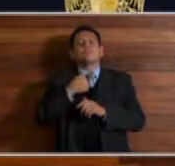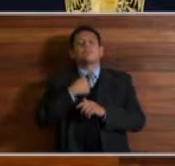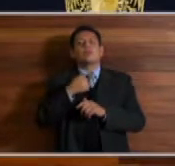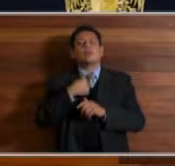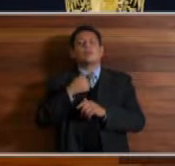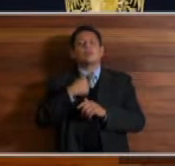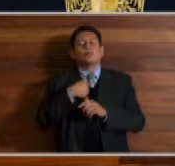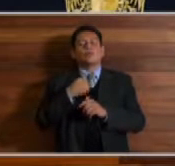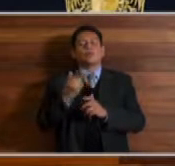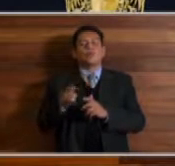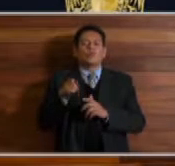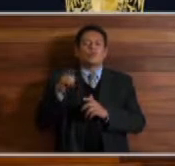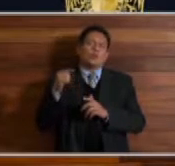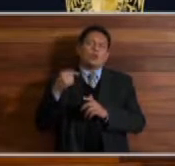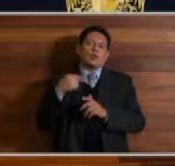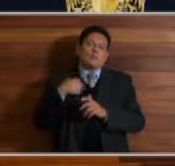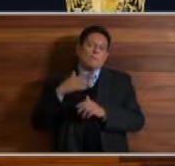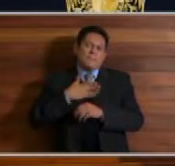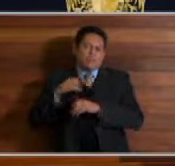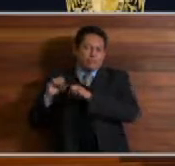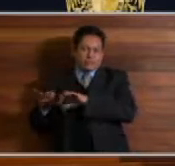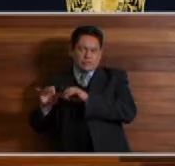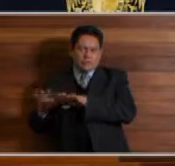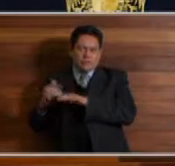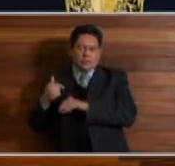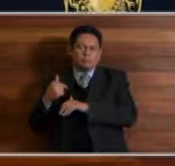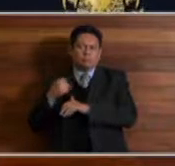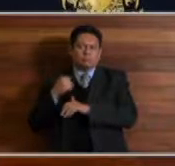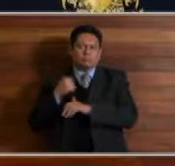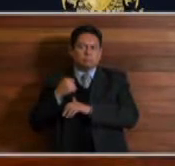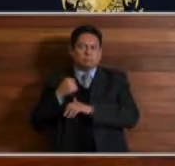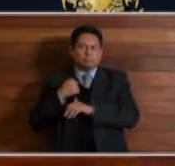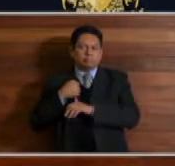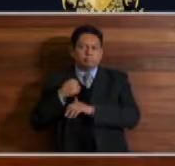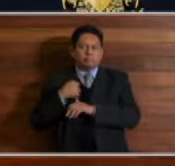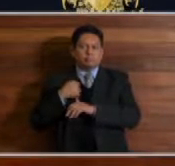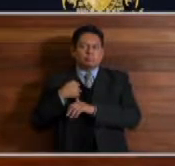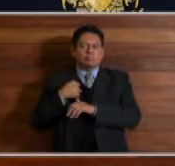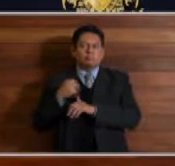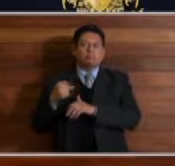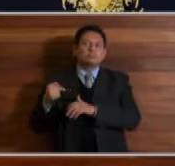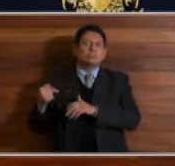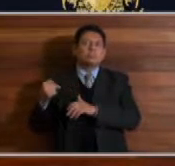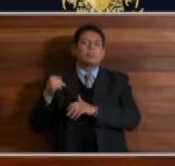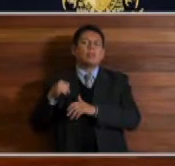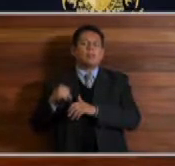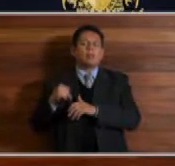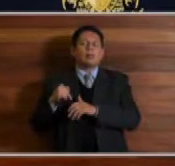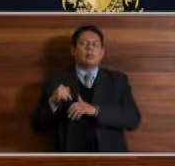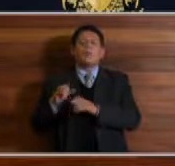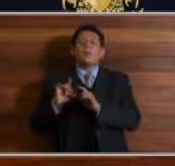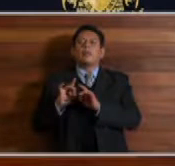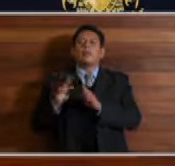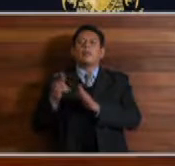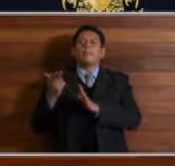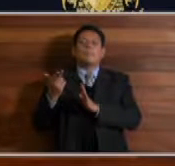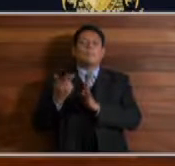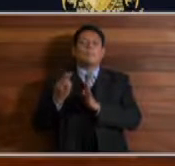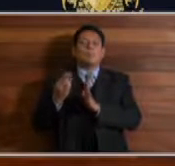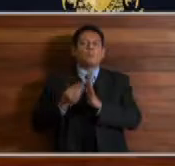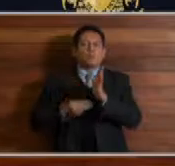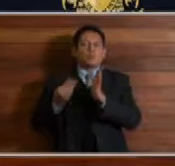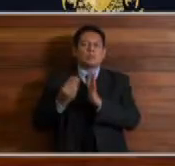del director de la División de Derechos Humanos, una amonestación. Dice, no se trata así de